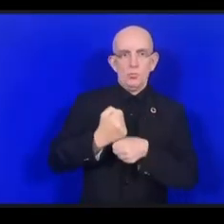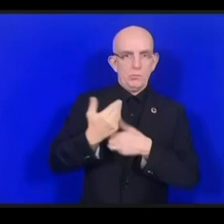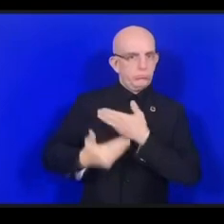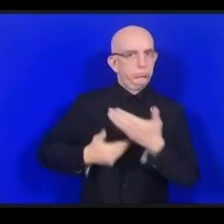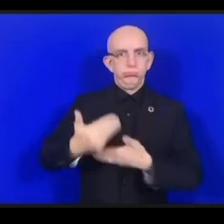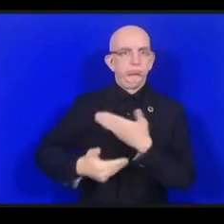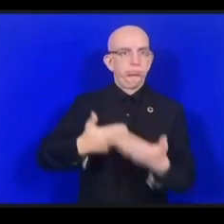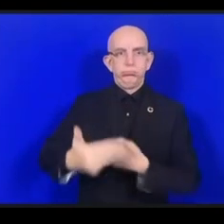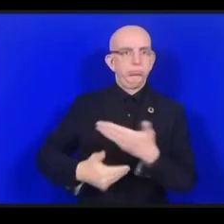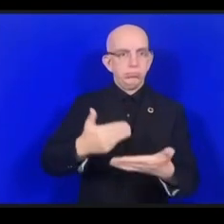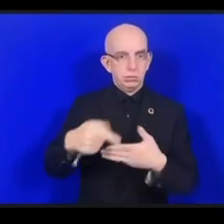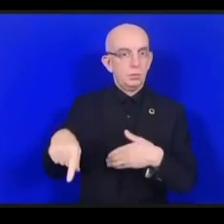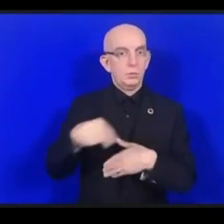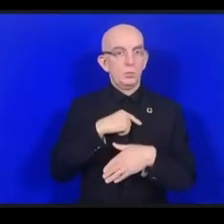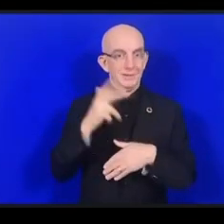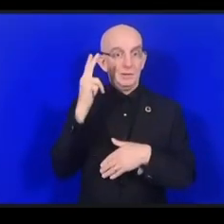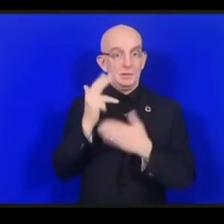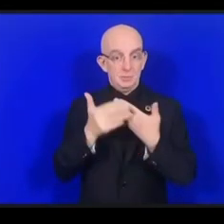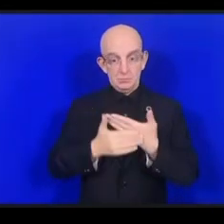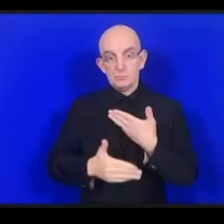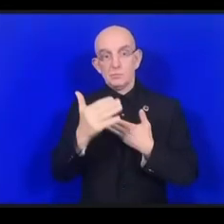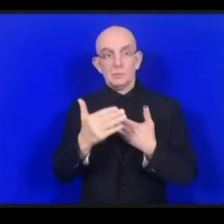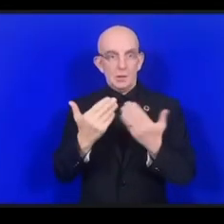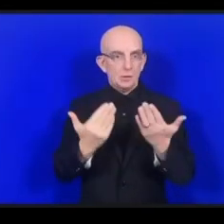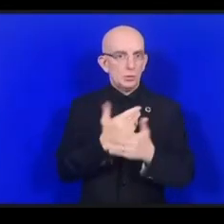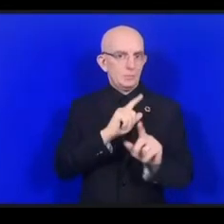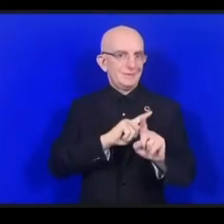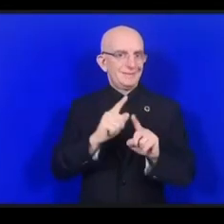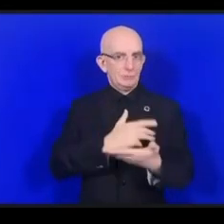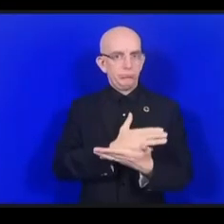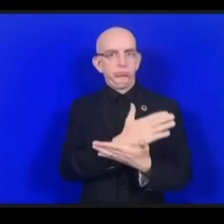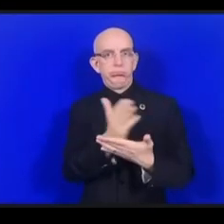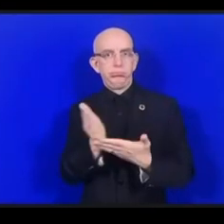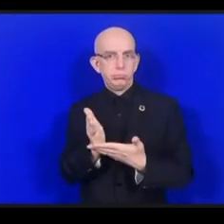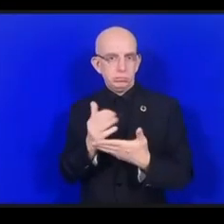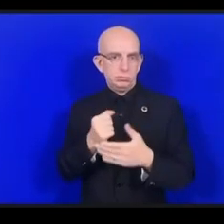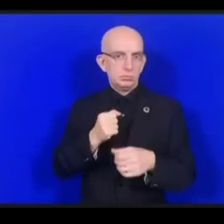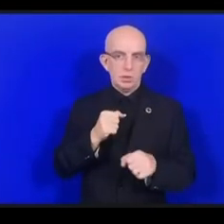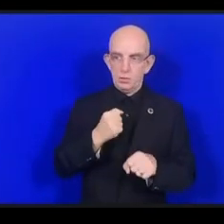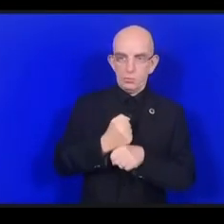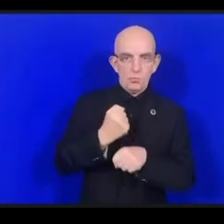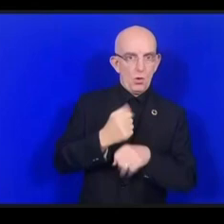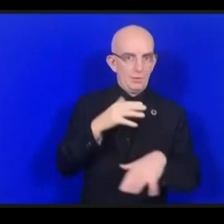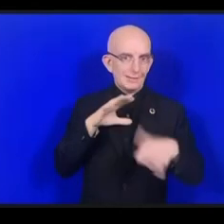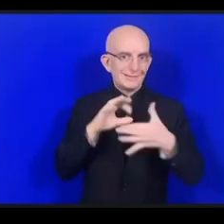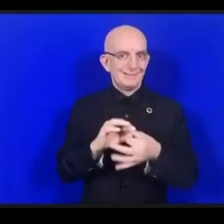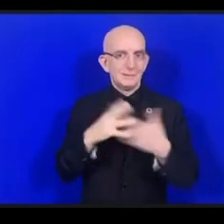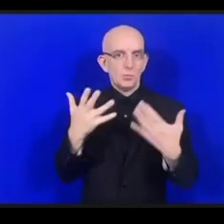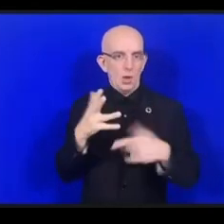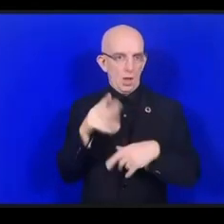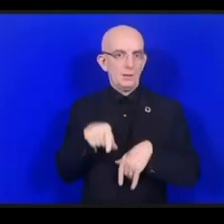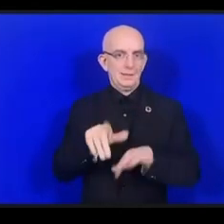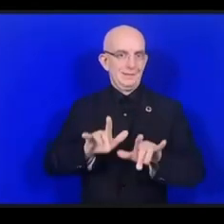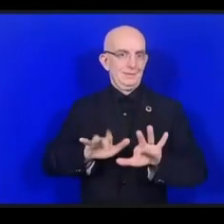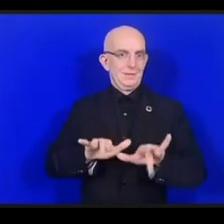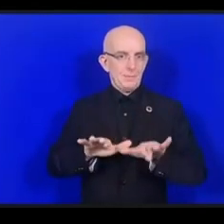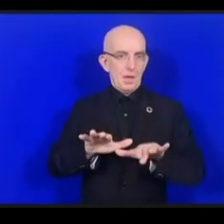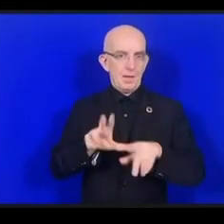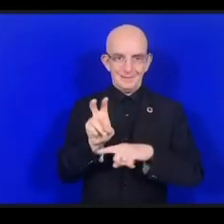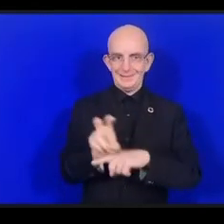de ciberseguridad y que harán que la gente sea mucho más consciente de ellos y qué es lo que puede contribuir a más